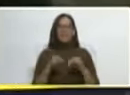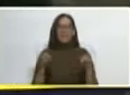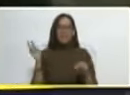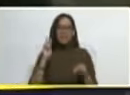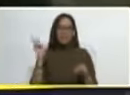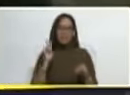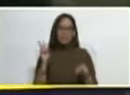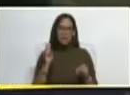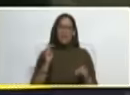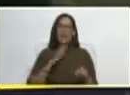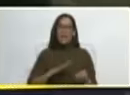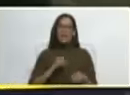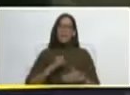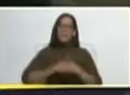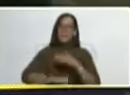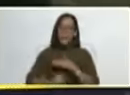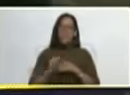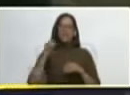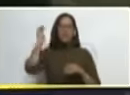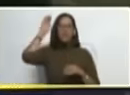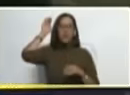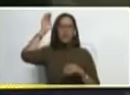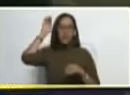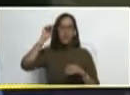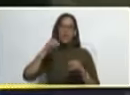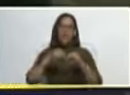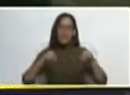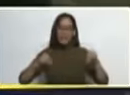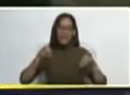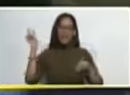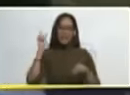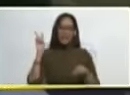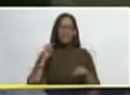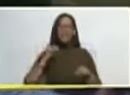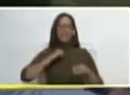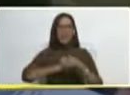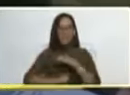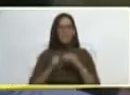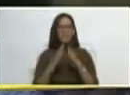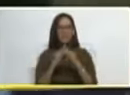venezolana está pariendo futuro, la tierra venezolana está pariendo